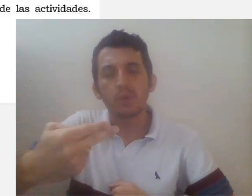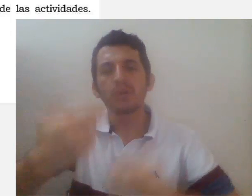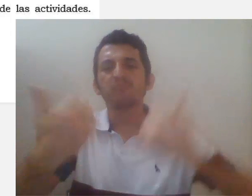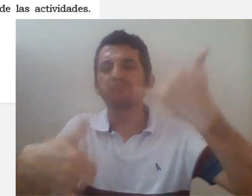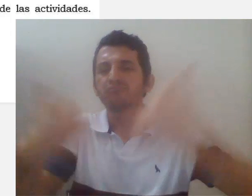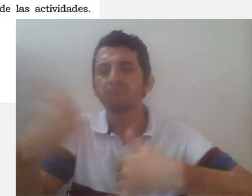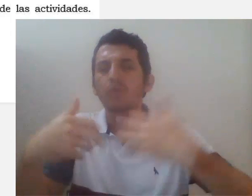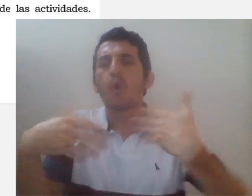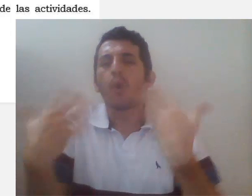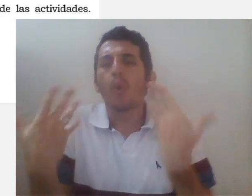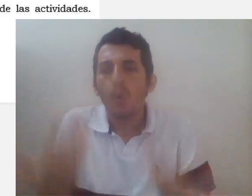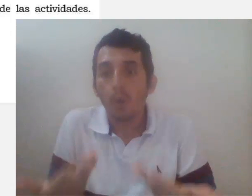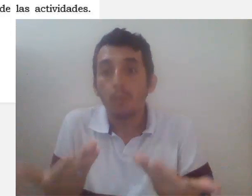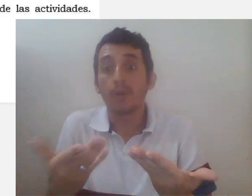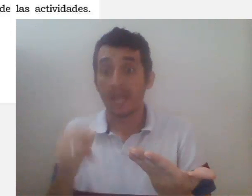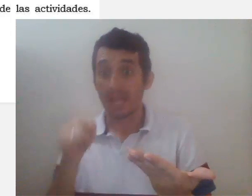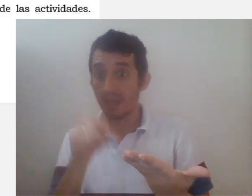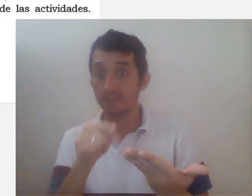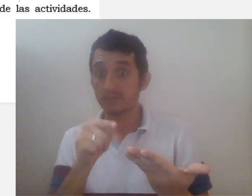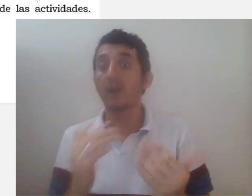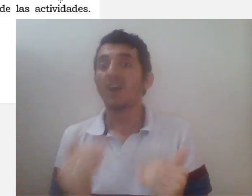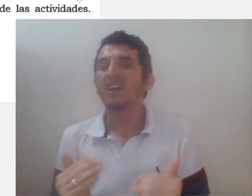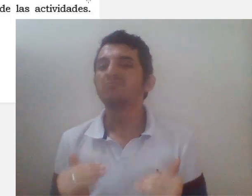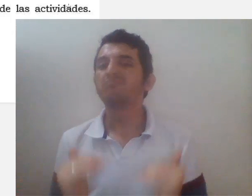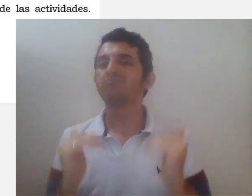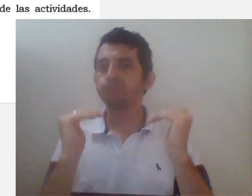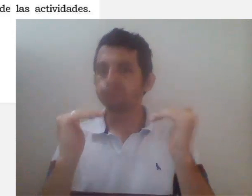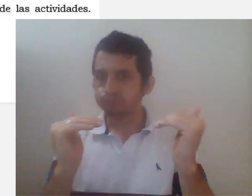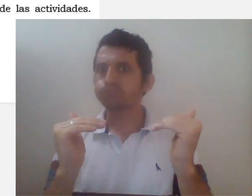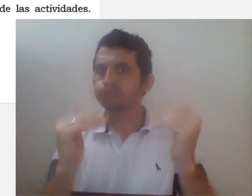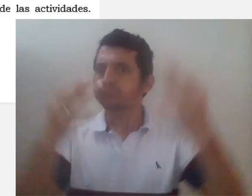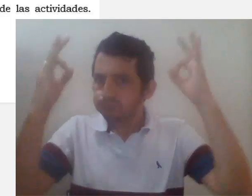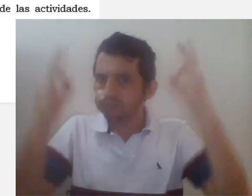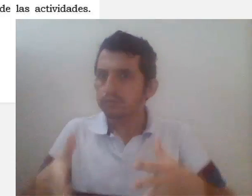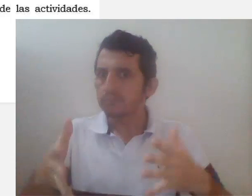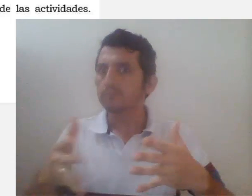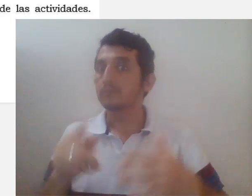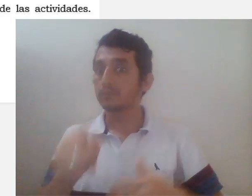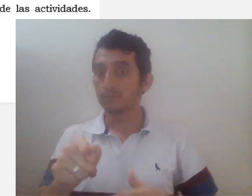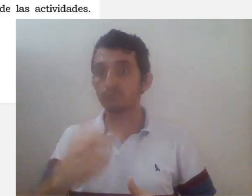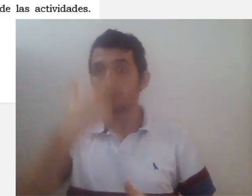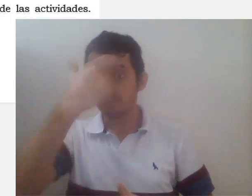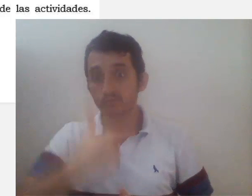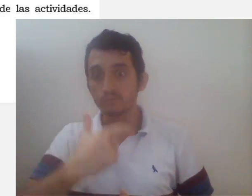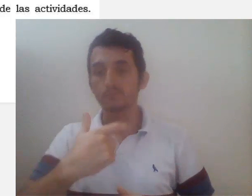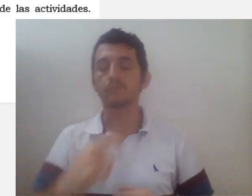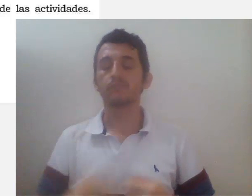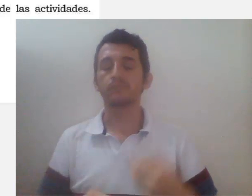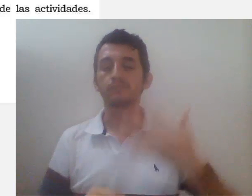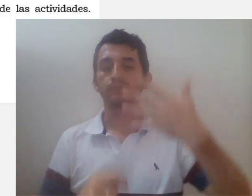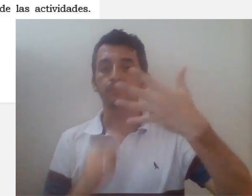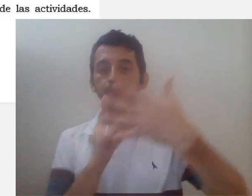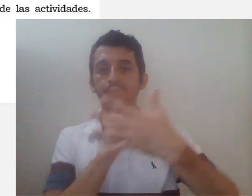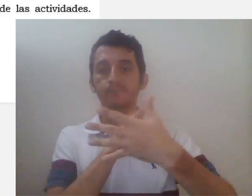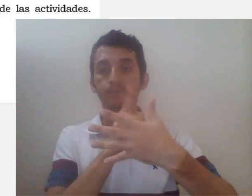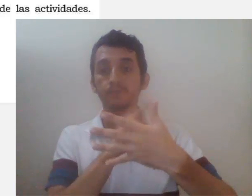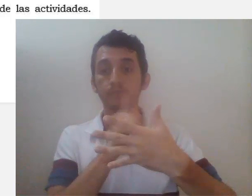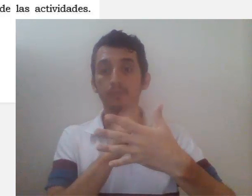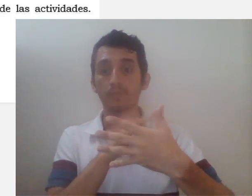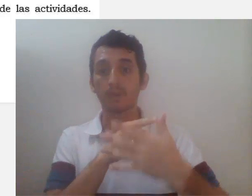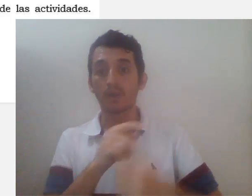mostrando la importancia de la recreación de una manera convincente. Quinto,